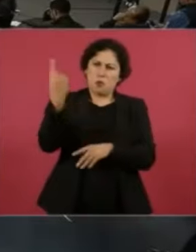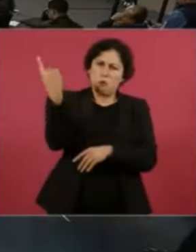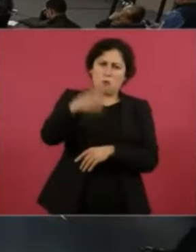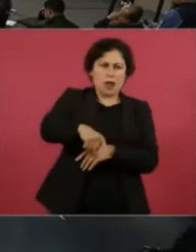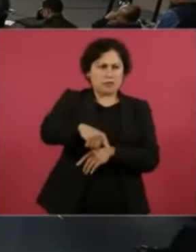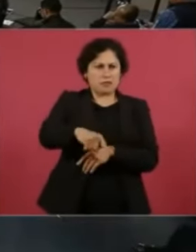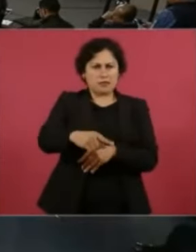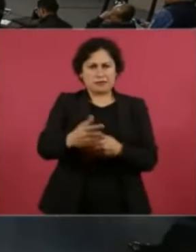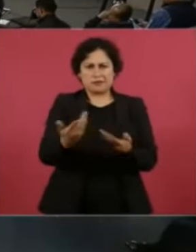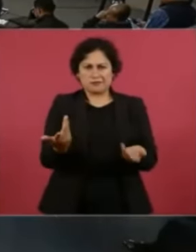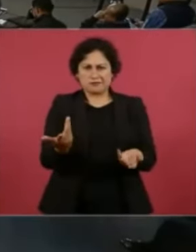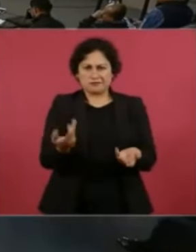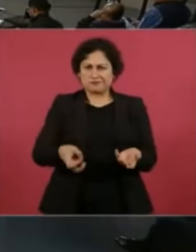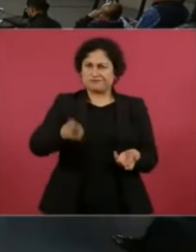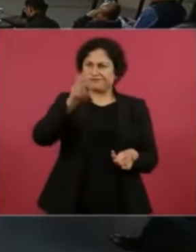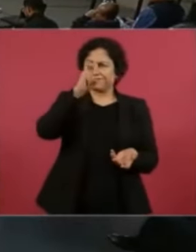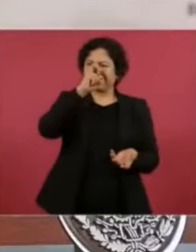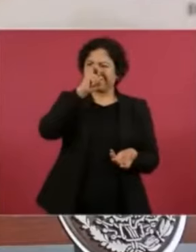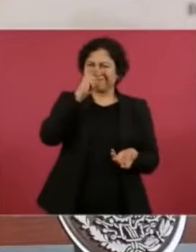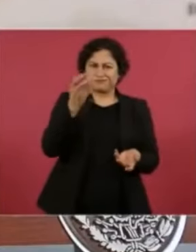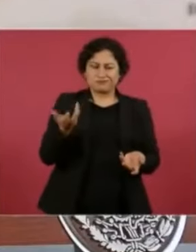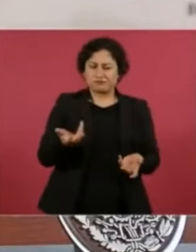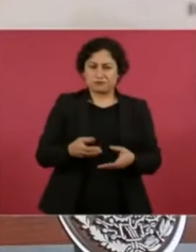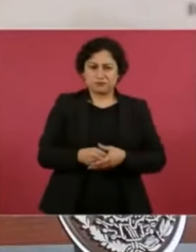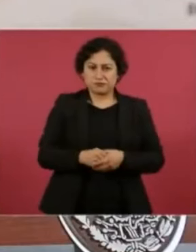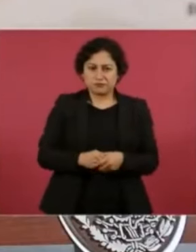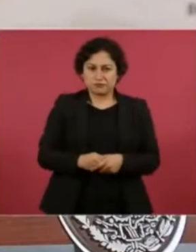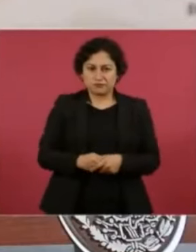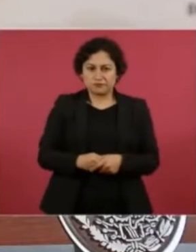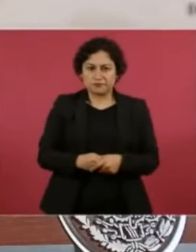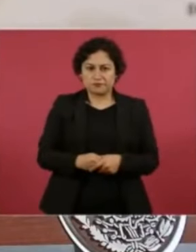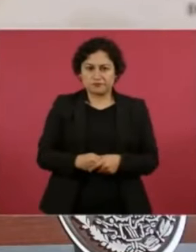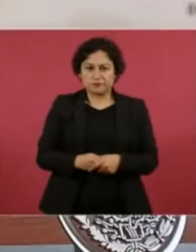dictatorial autoritaria vamos a decir